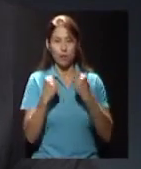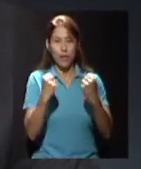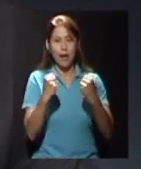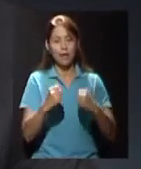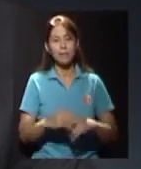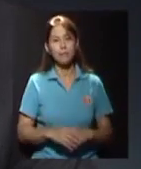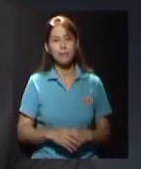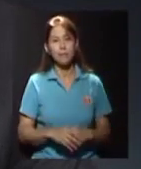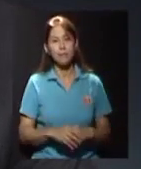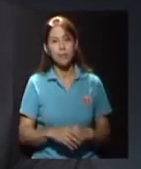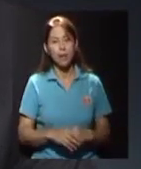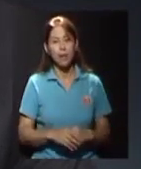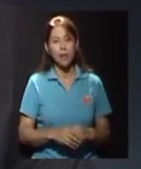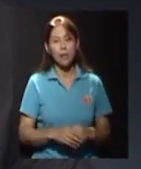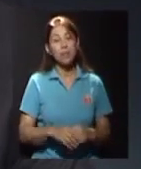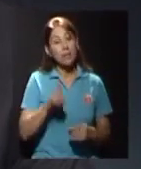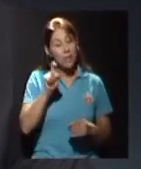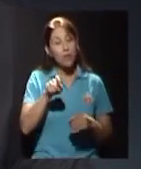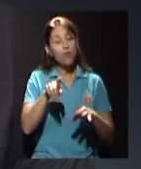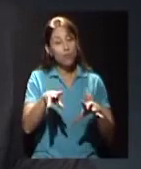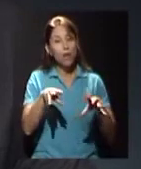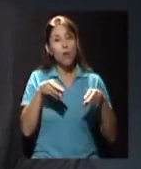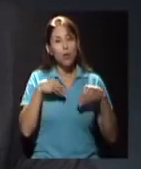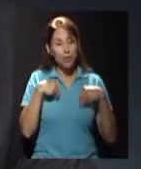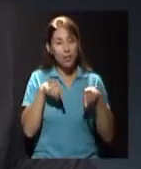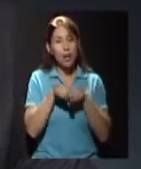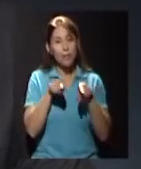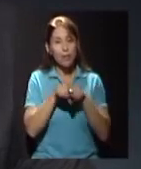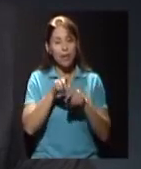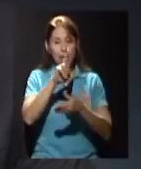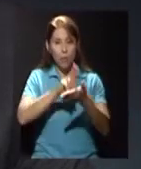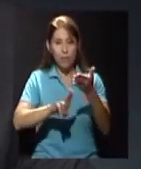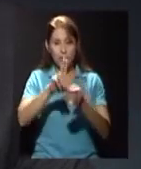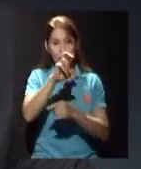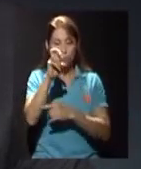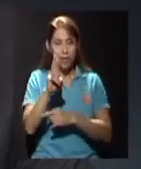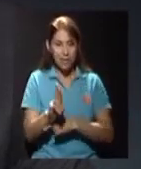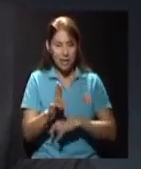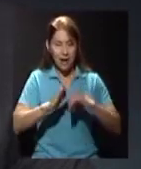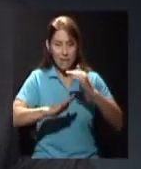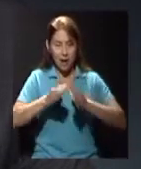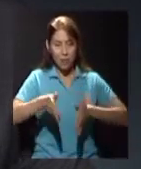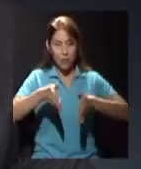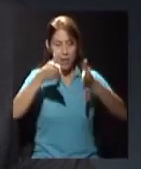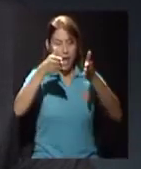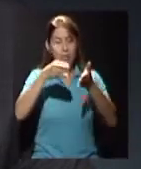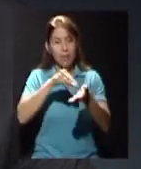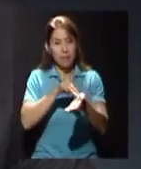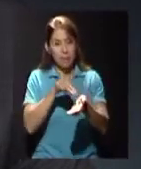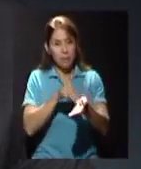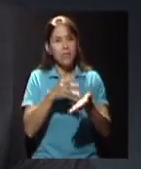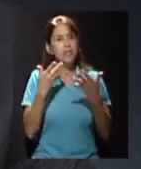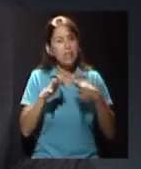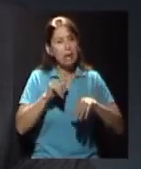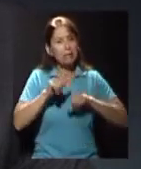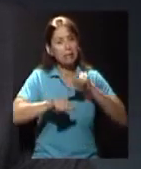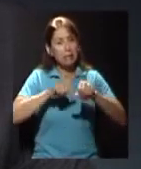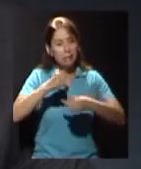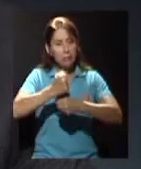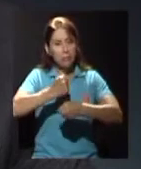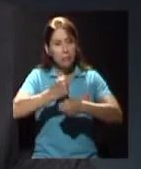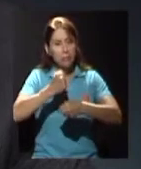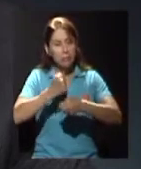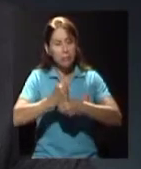en ese sentido tengo que reconocer esfuerzos también de la universidad de costa rica de la facultad de haber desarrollado la